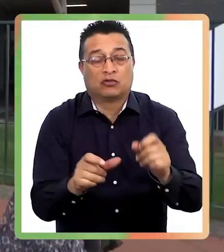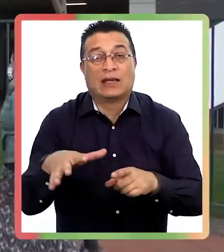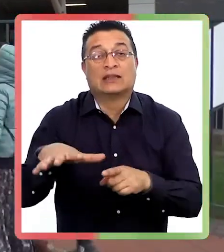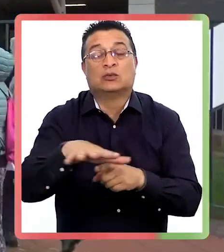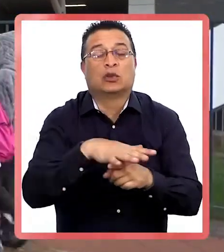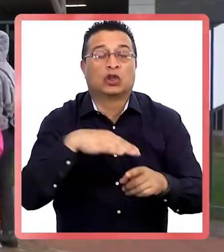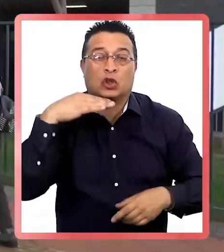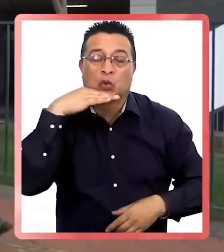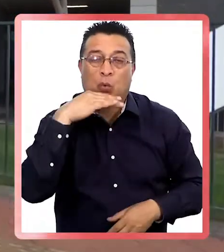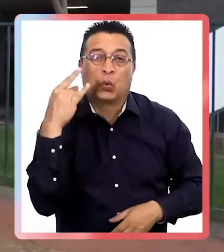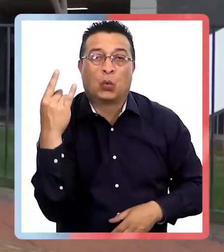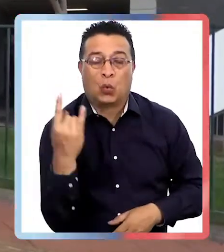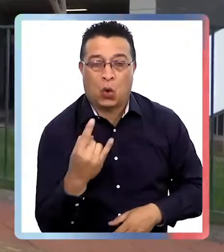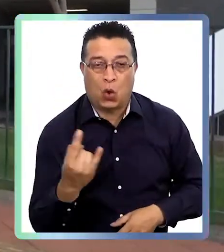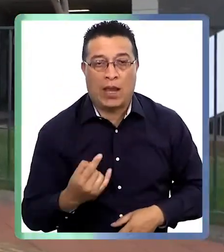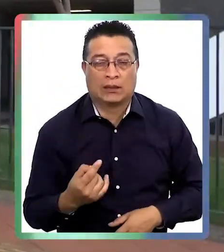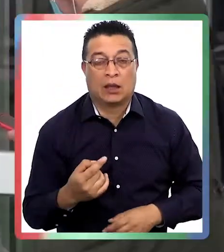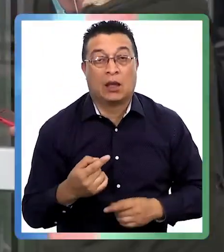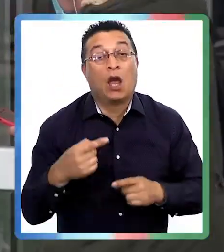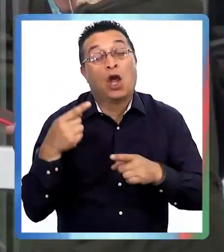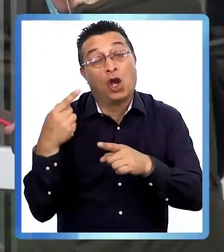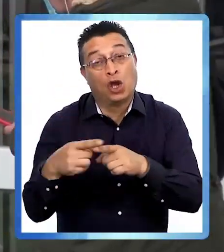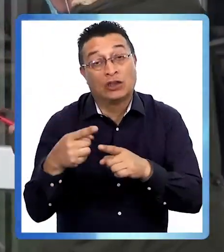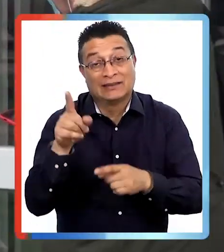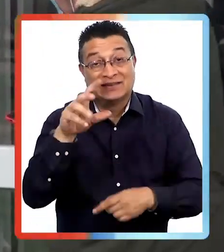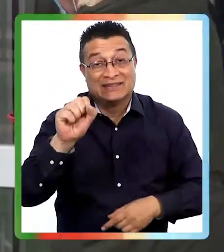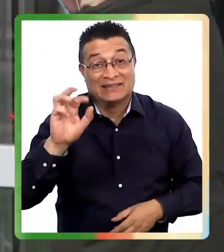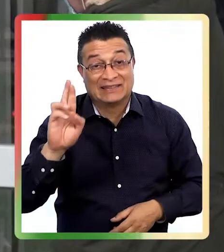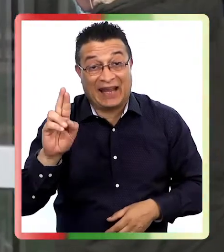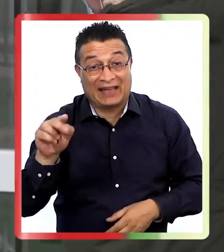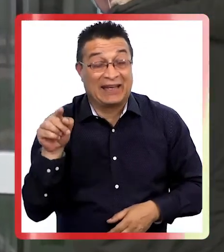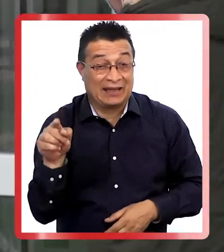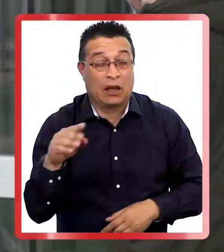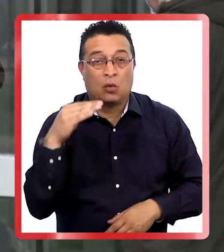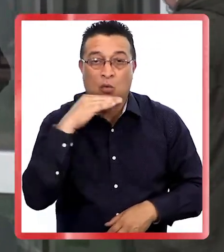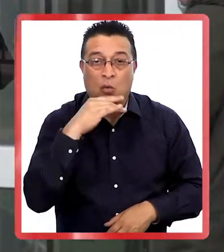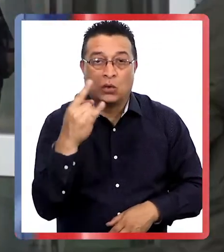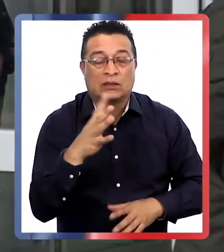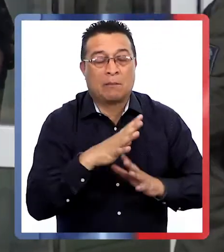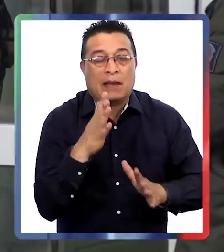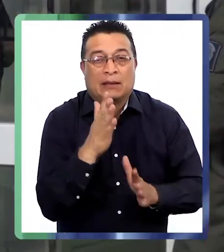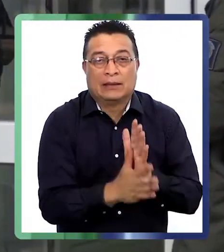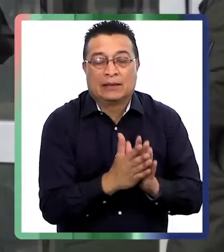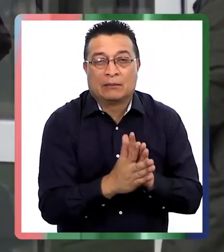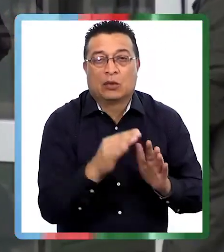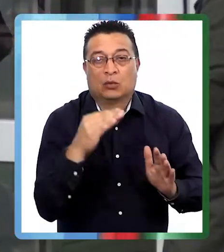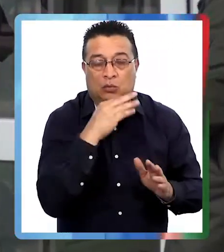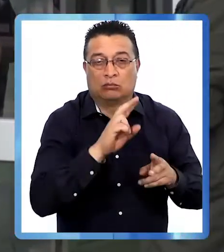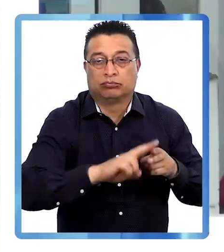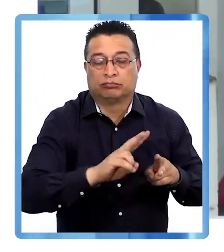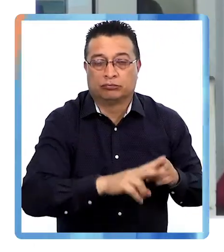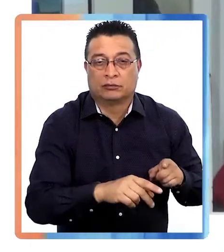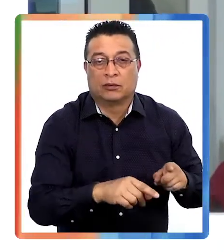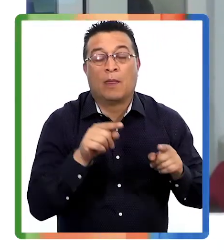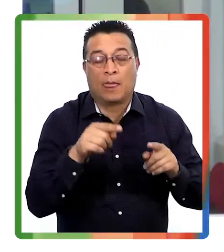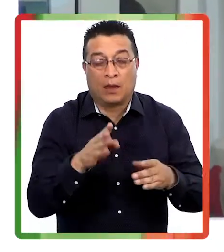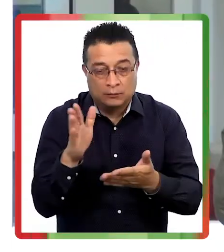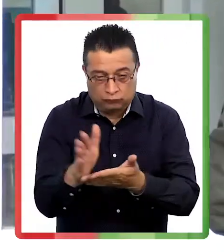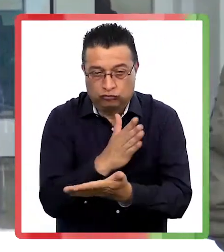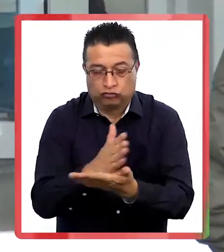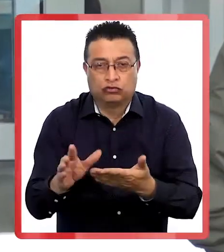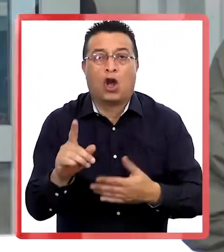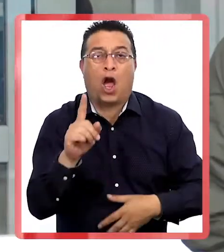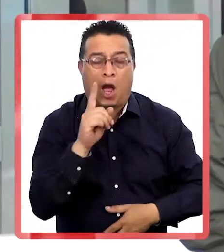situaciones de emergencia urgencia mientras que los aros ofrece una atención de urgencia más oportuna y resolutiva existe una clasificación